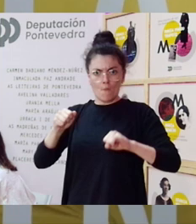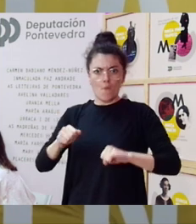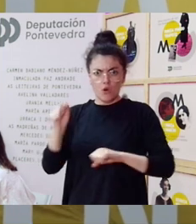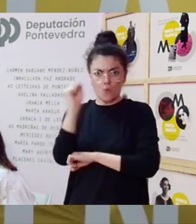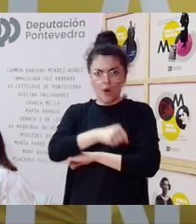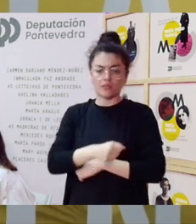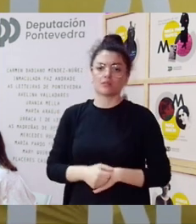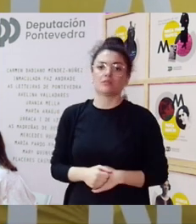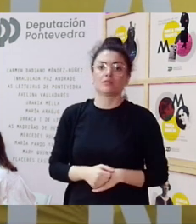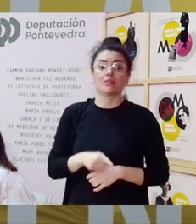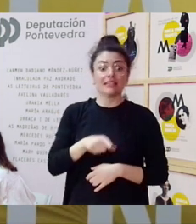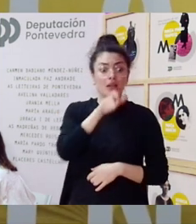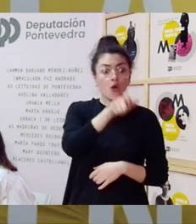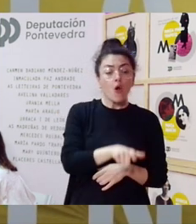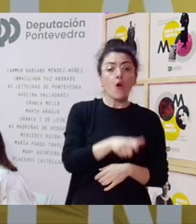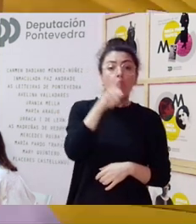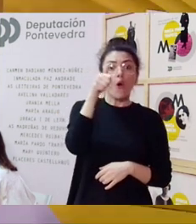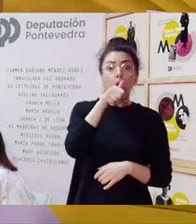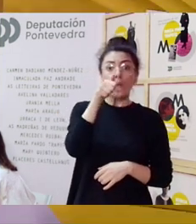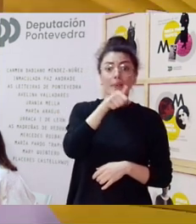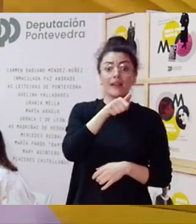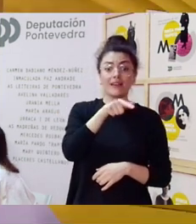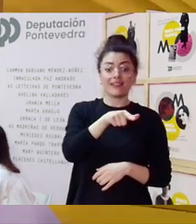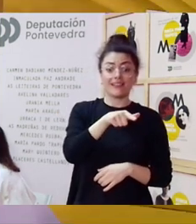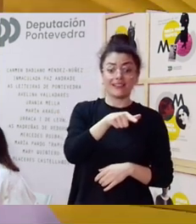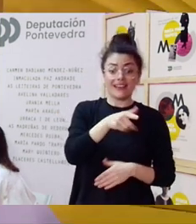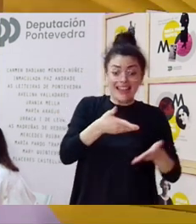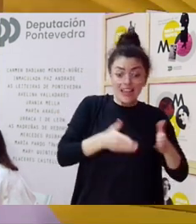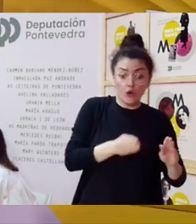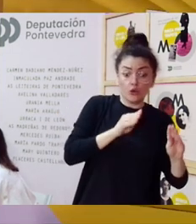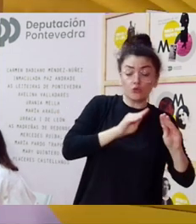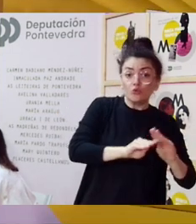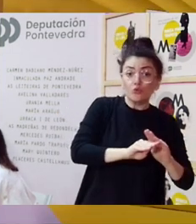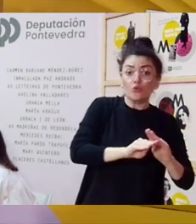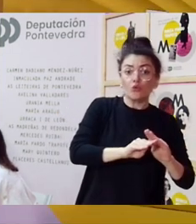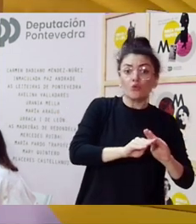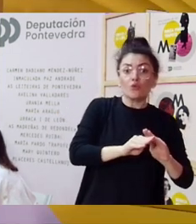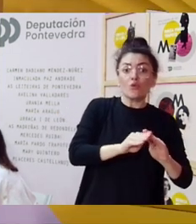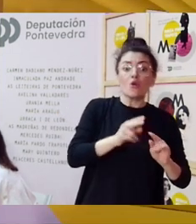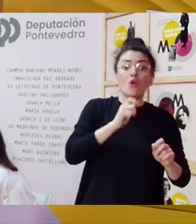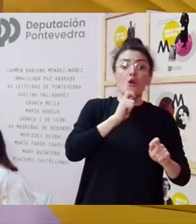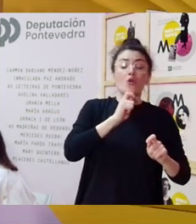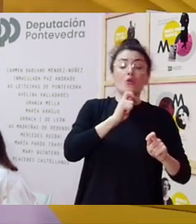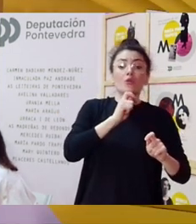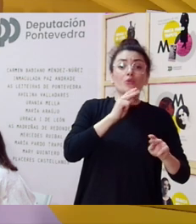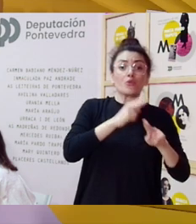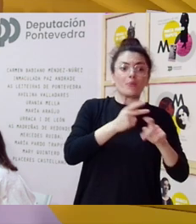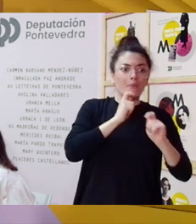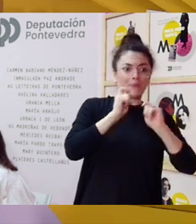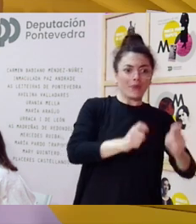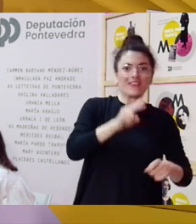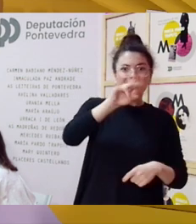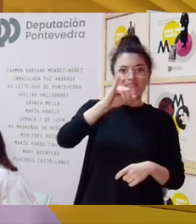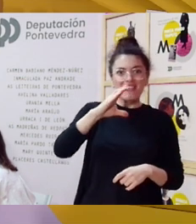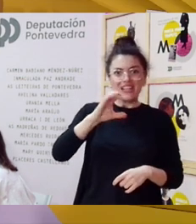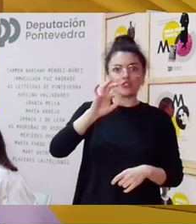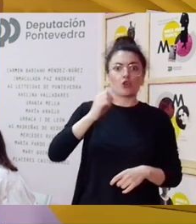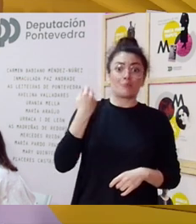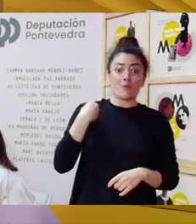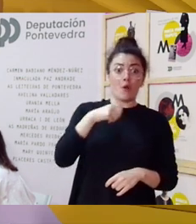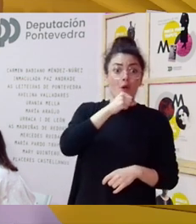Pero este home ao seu primeiro fillo puxolle Víctor, igual que o meu abuelo e o meu tío, en honor a